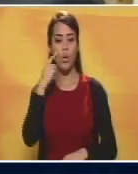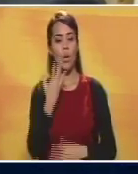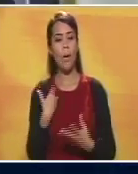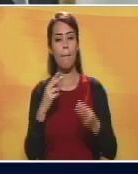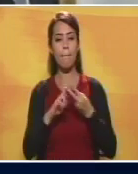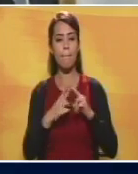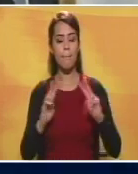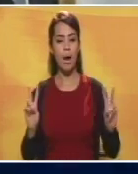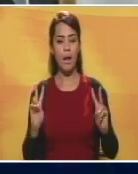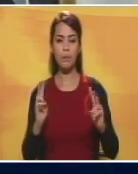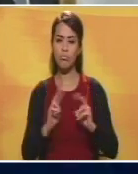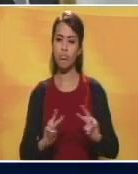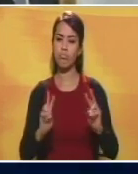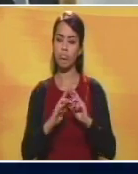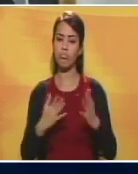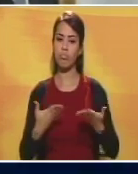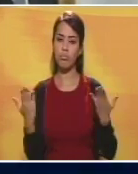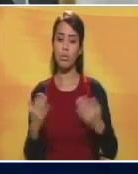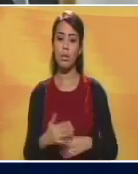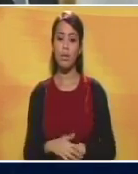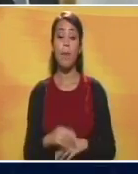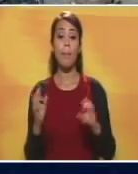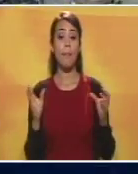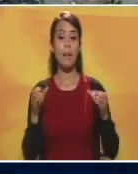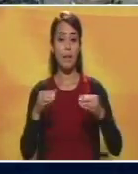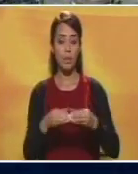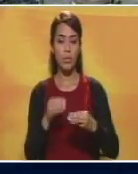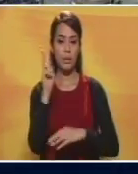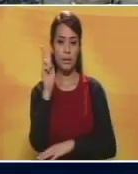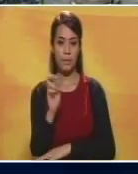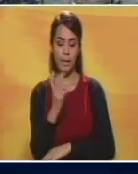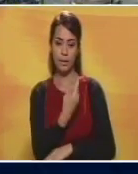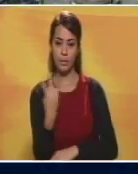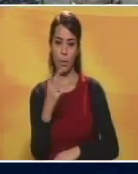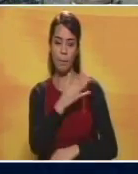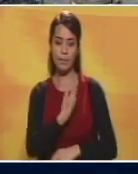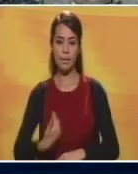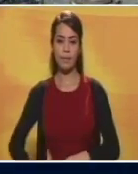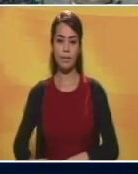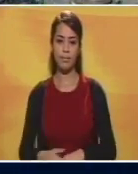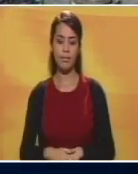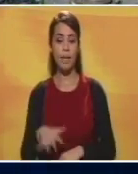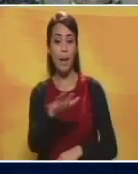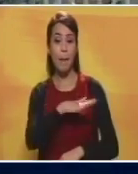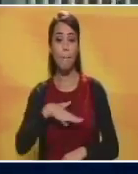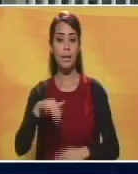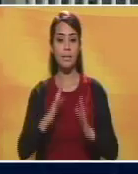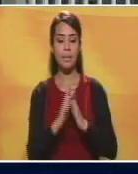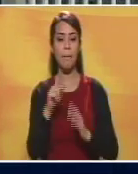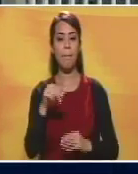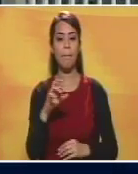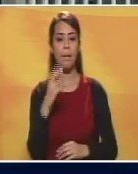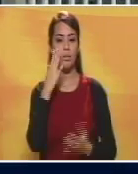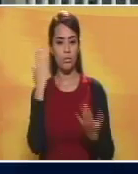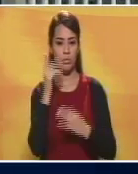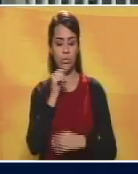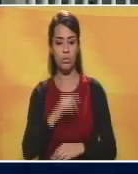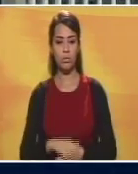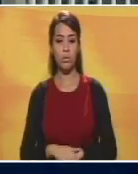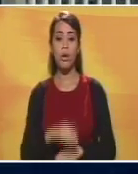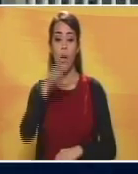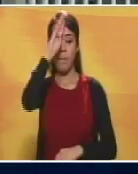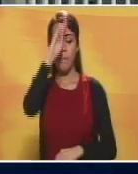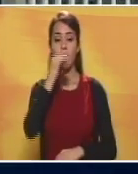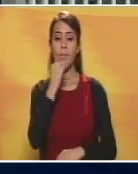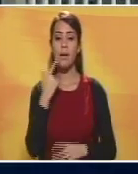paz en vísperas de la reunión que mantendrán sus líderes este viernes. Desde la Plaza de San Pedro, el sumo pontífice aseguró que el encuentro